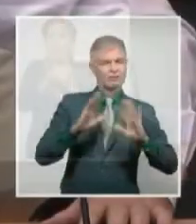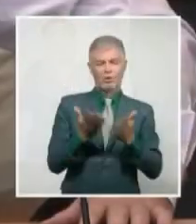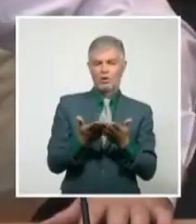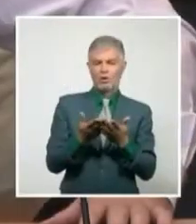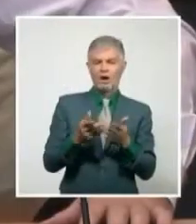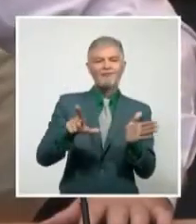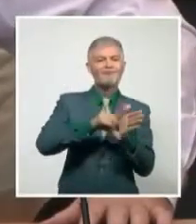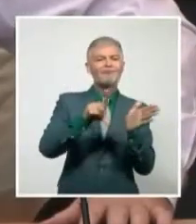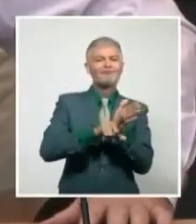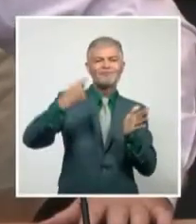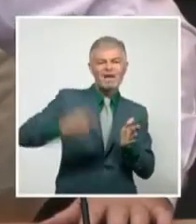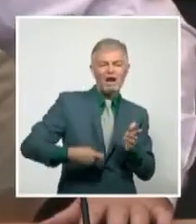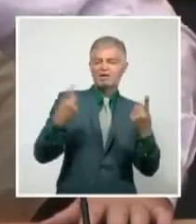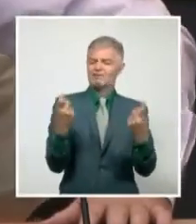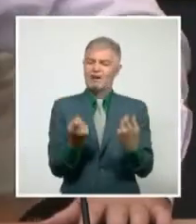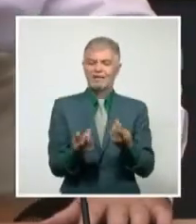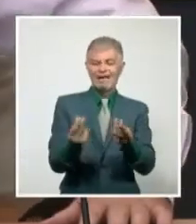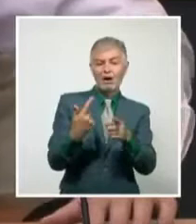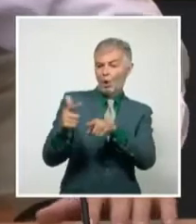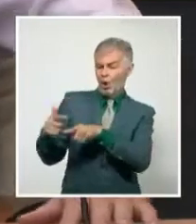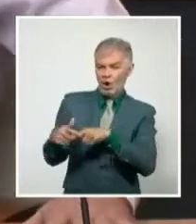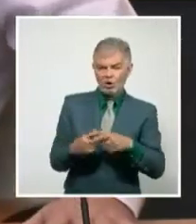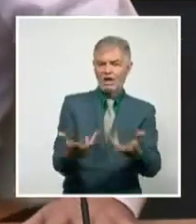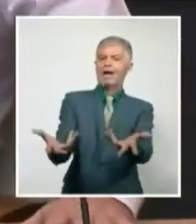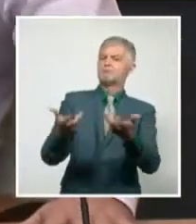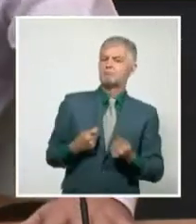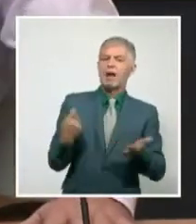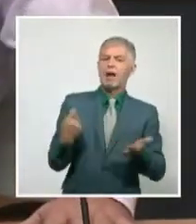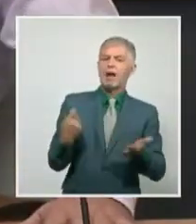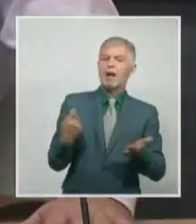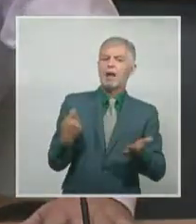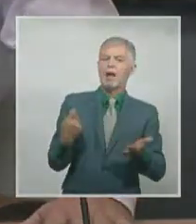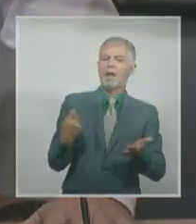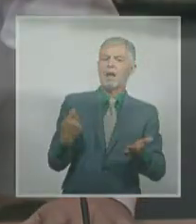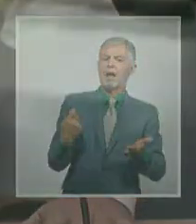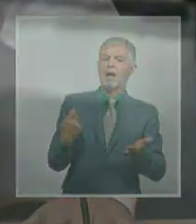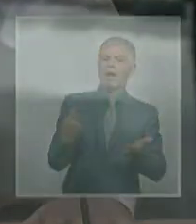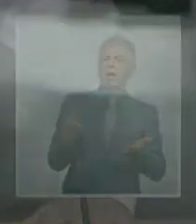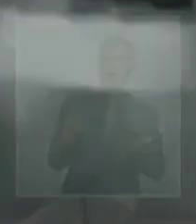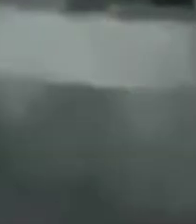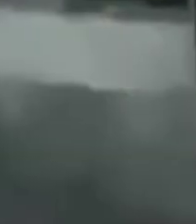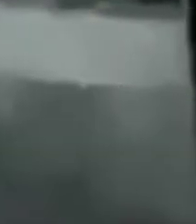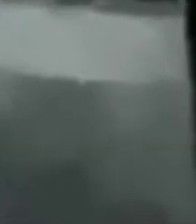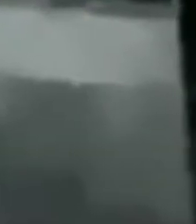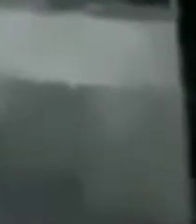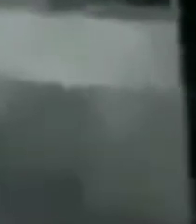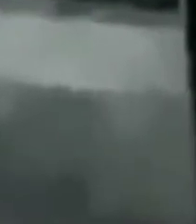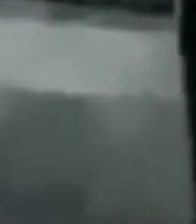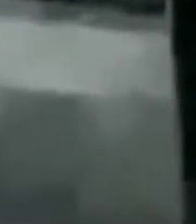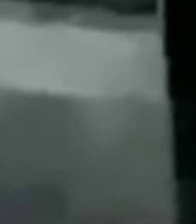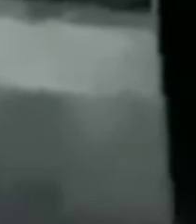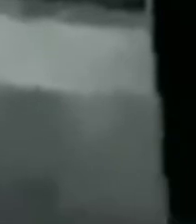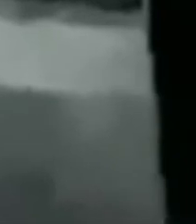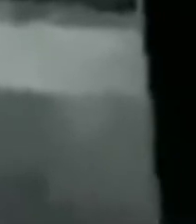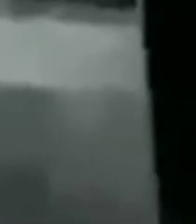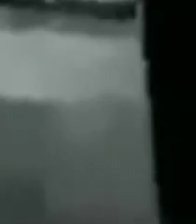se provee, pero es descomisando los productos, quitándole las cosas y poniéndole las multas que digo. No es una promesa, es un